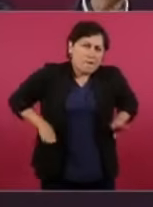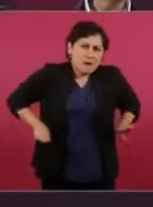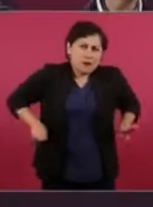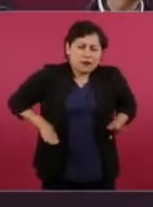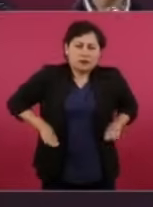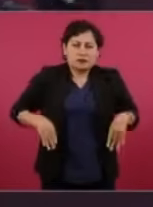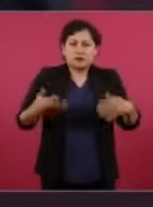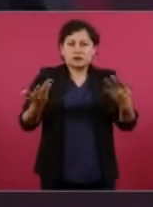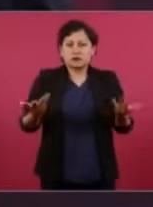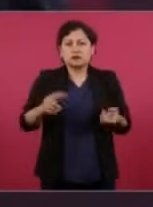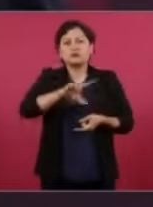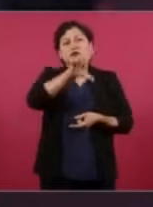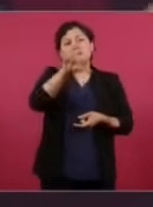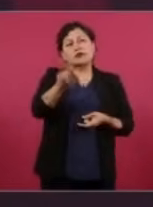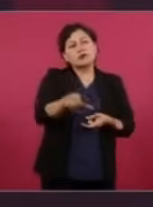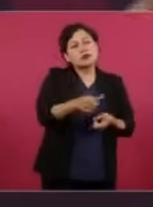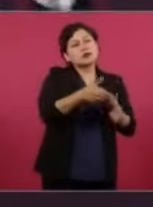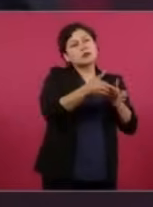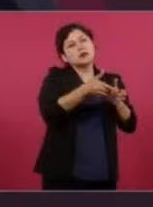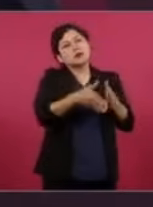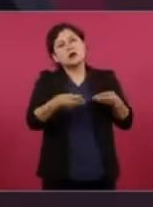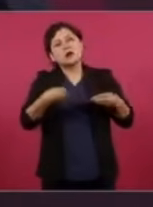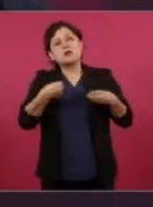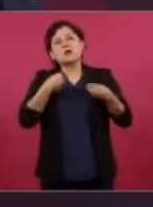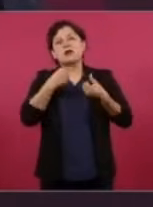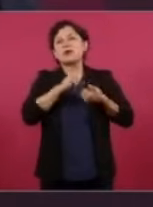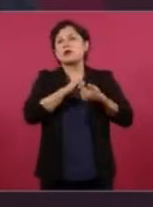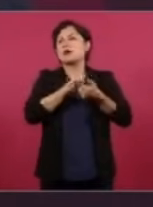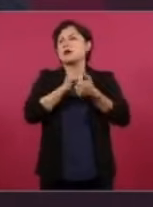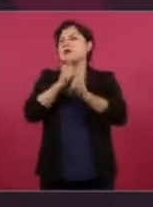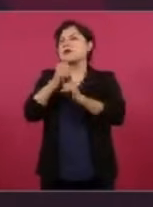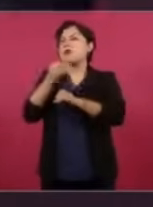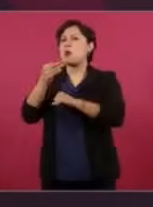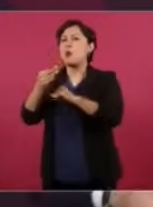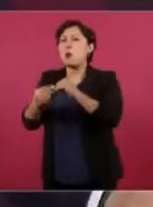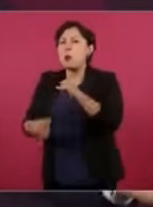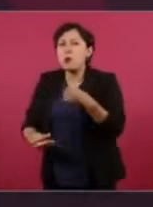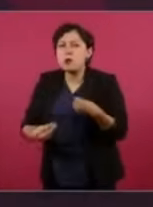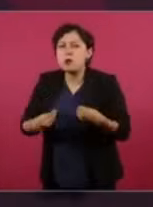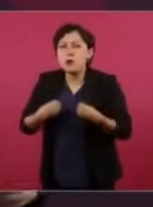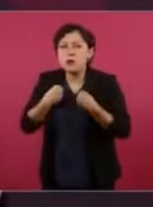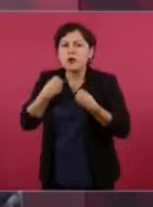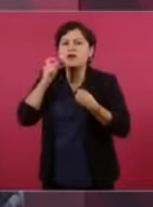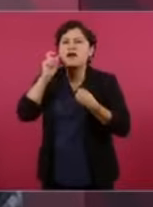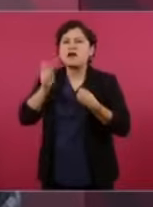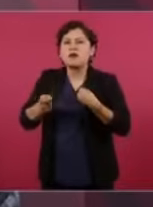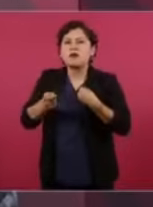siendo consecuentes, felices y progresistas.